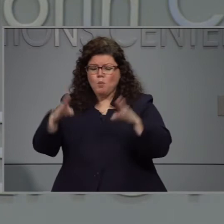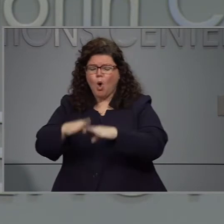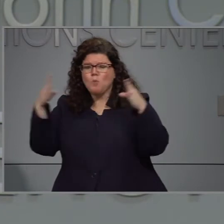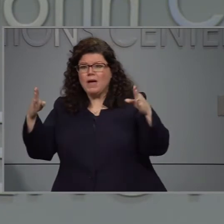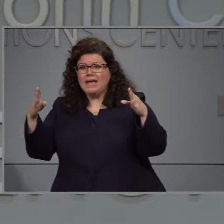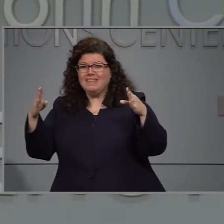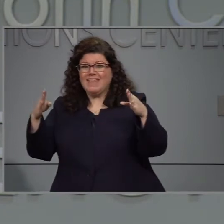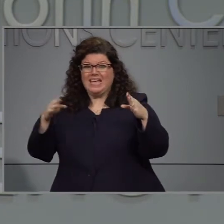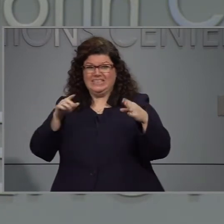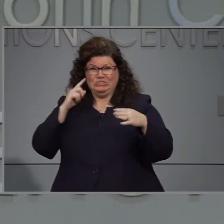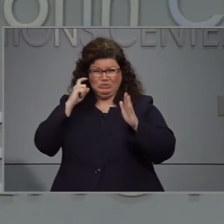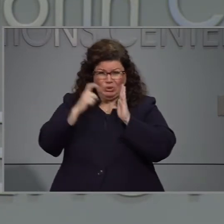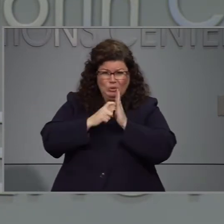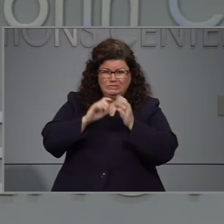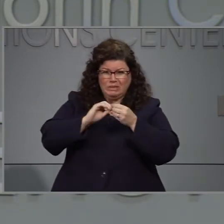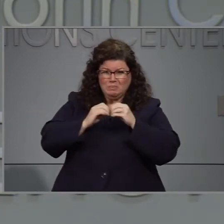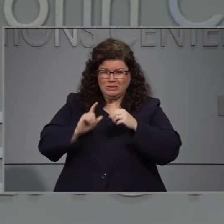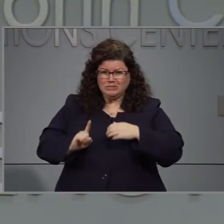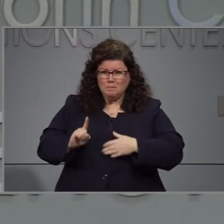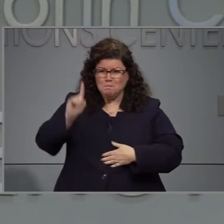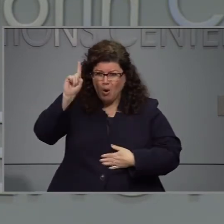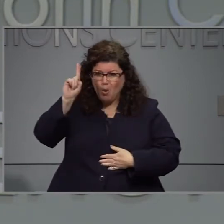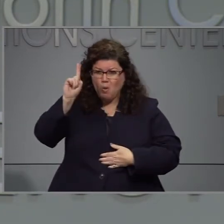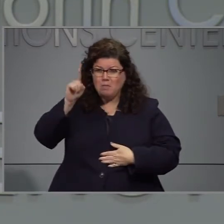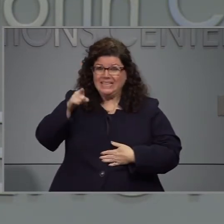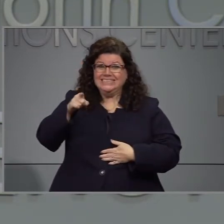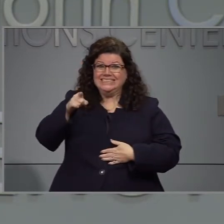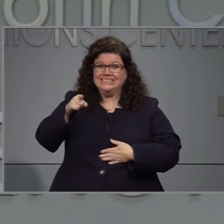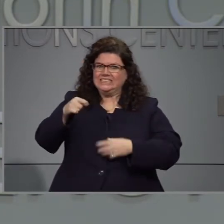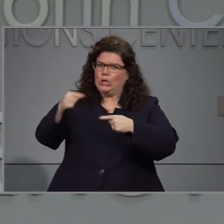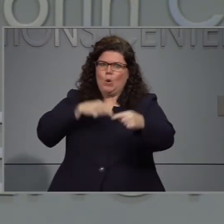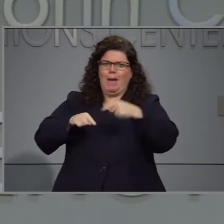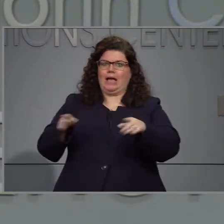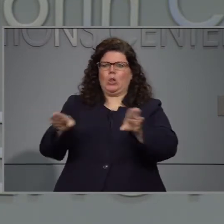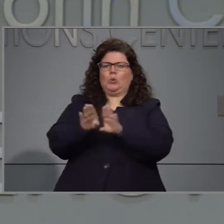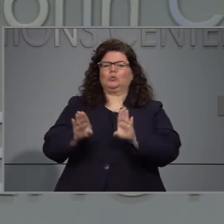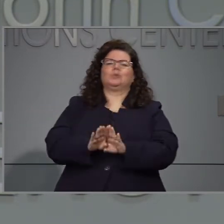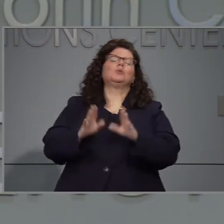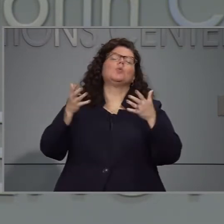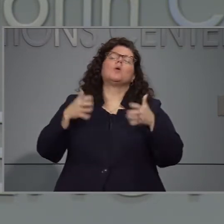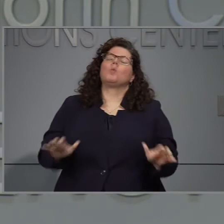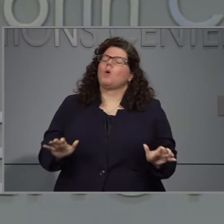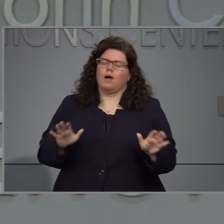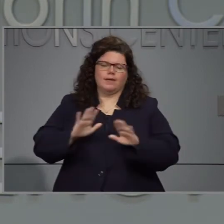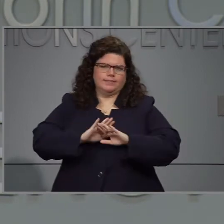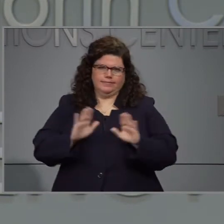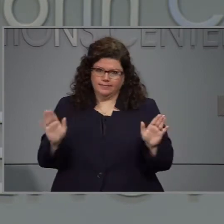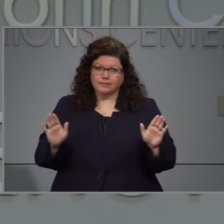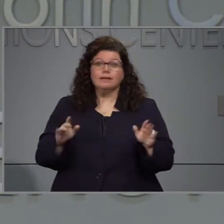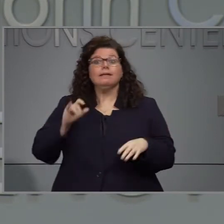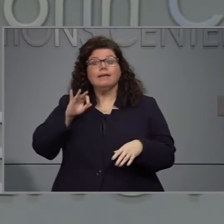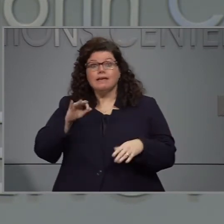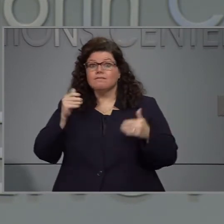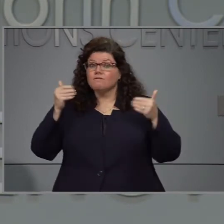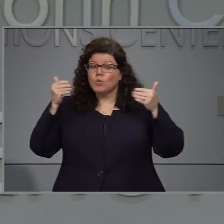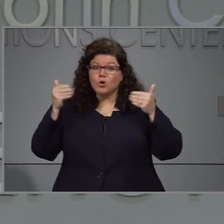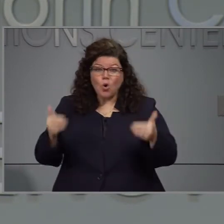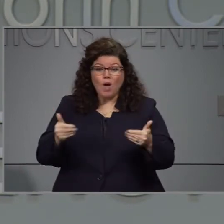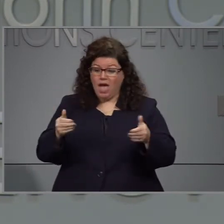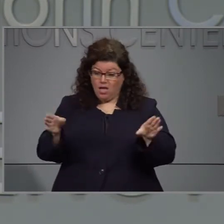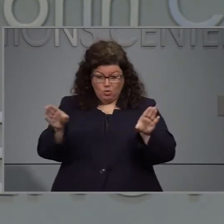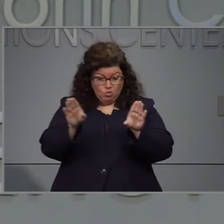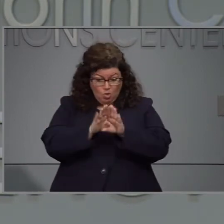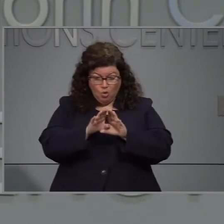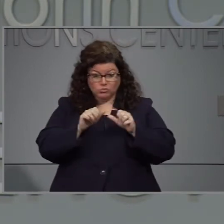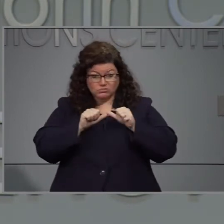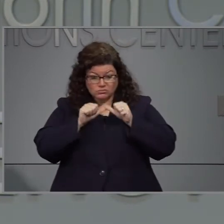para impedir que esto suceda es que las personas lleven sus mascarillas de distanciamiento social. Mientras más